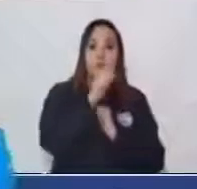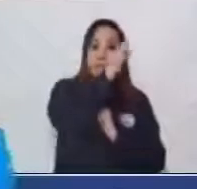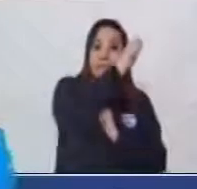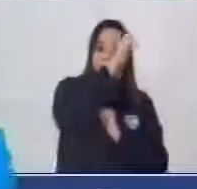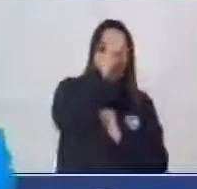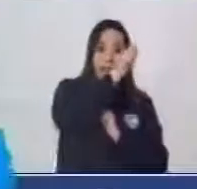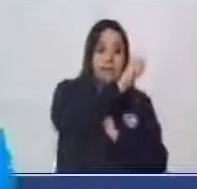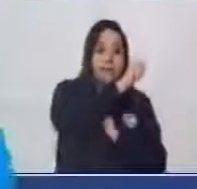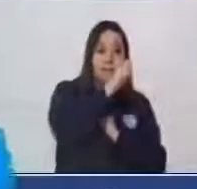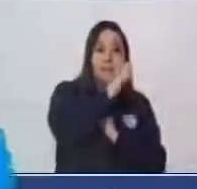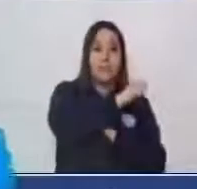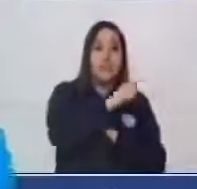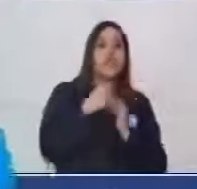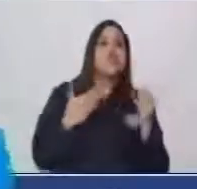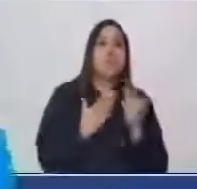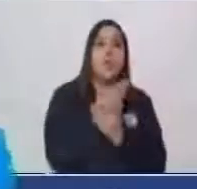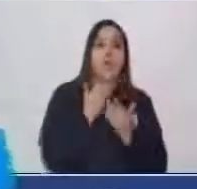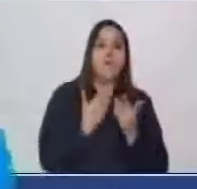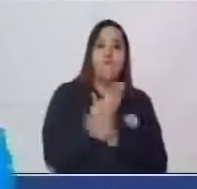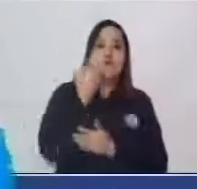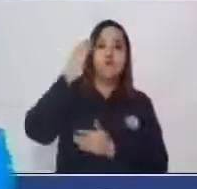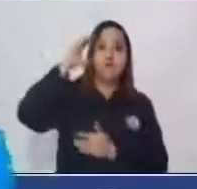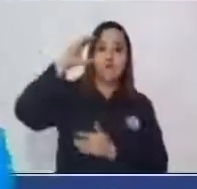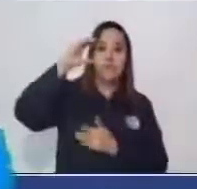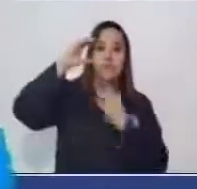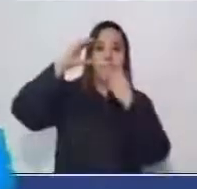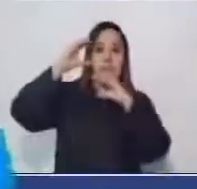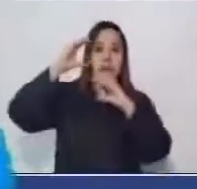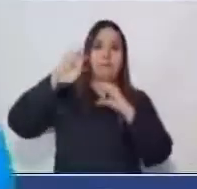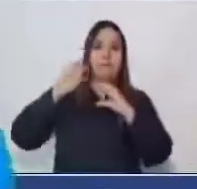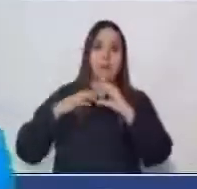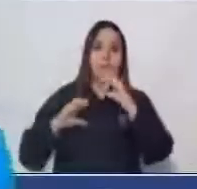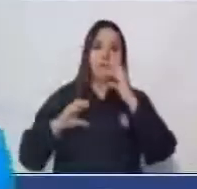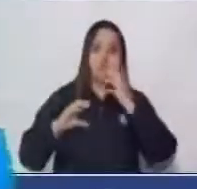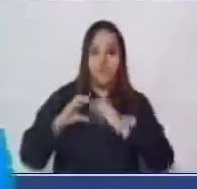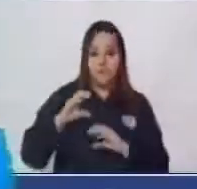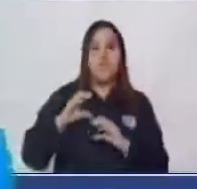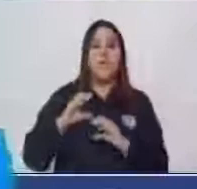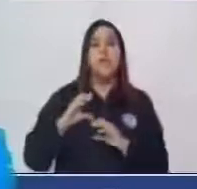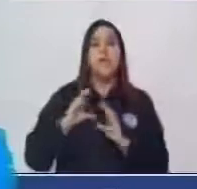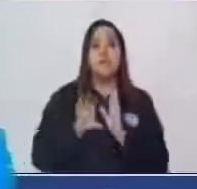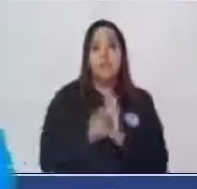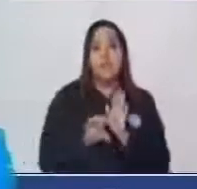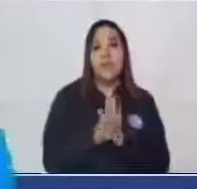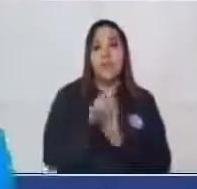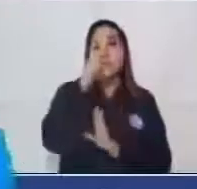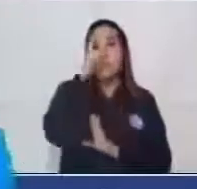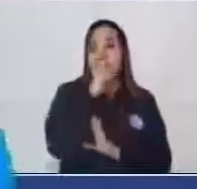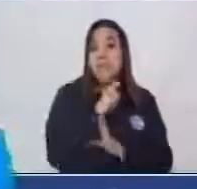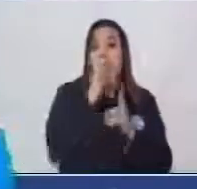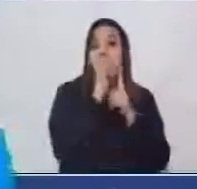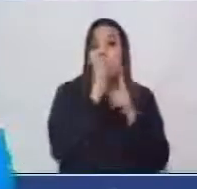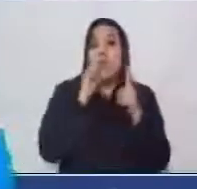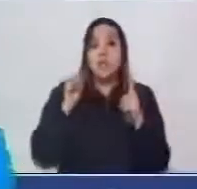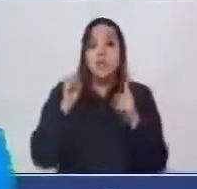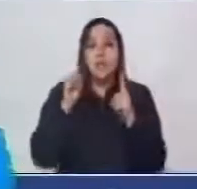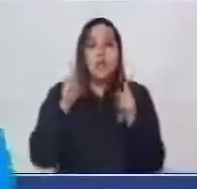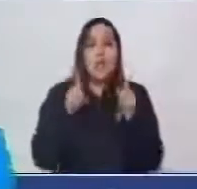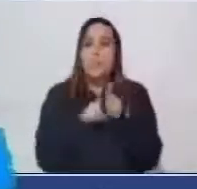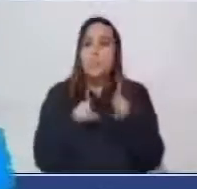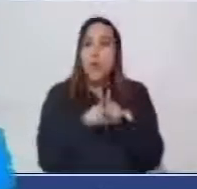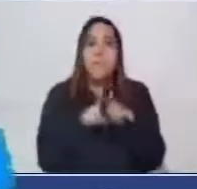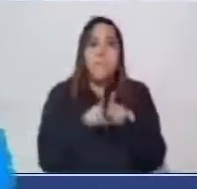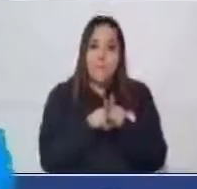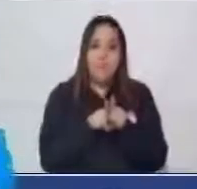oración no tiene nada que ver con la oración que sigue, es decir, no abordan la misma idea o el mismo